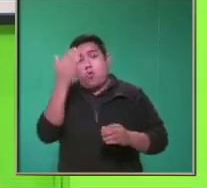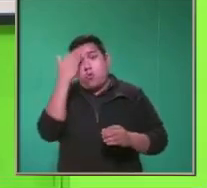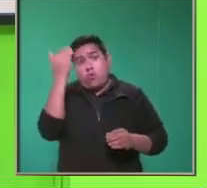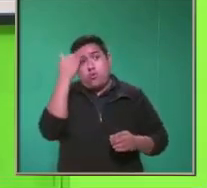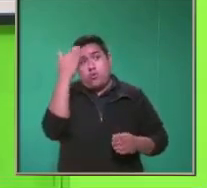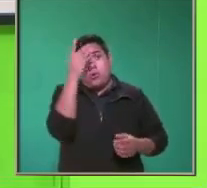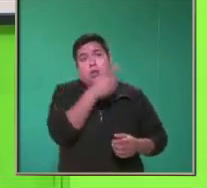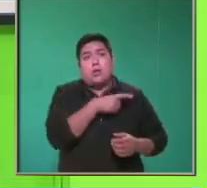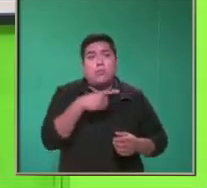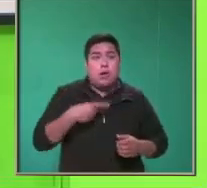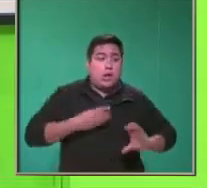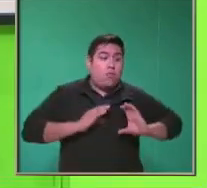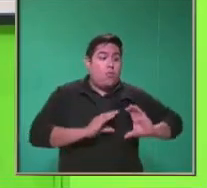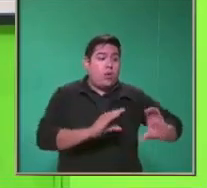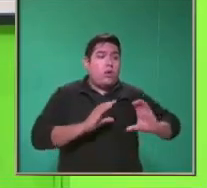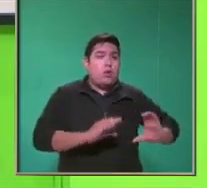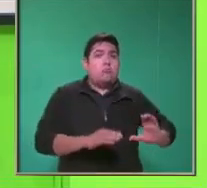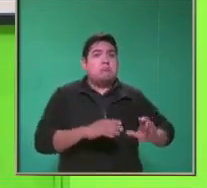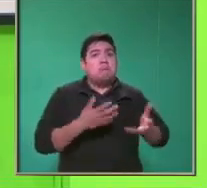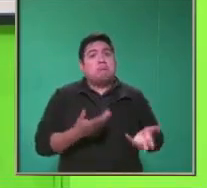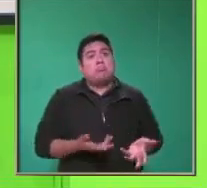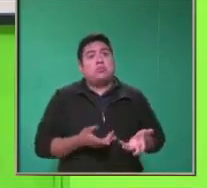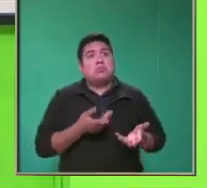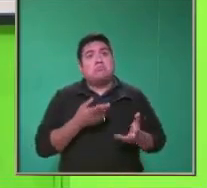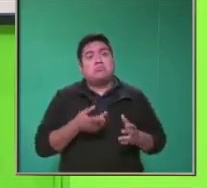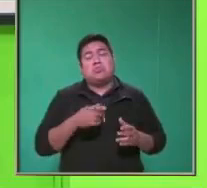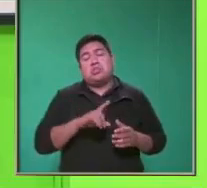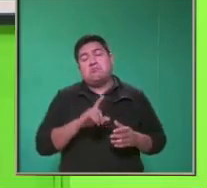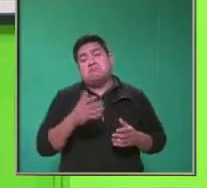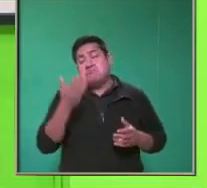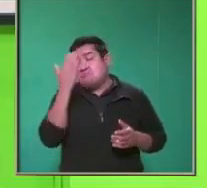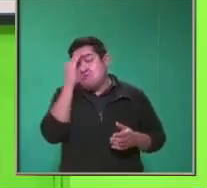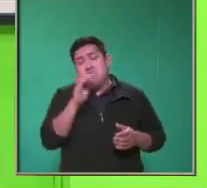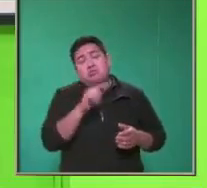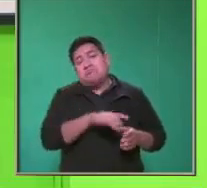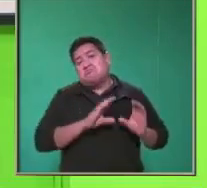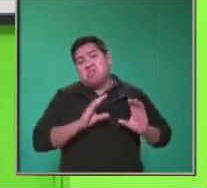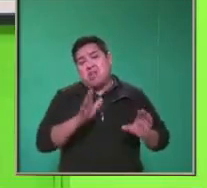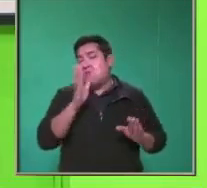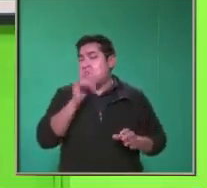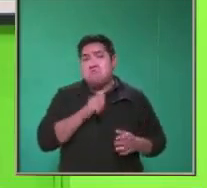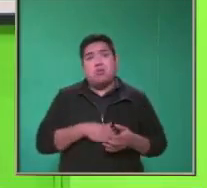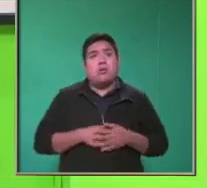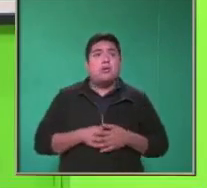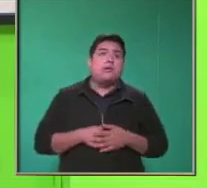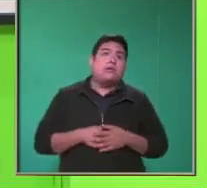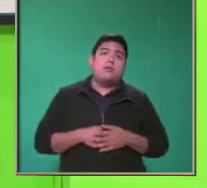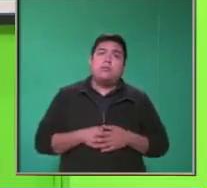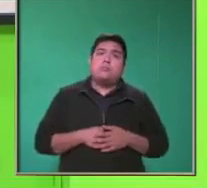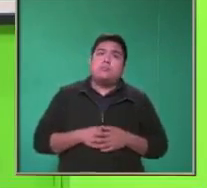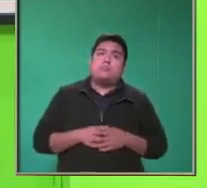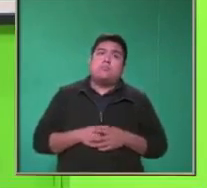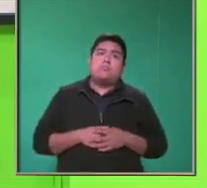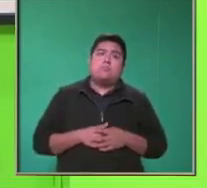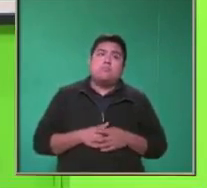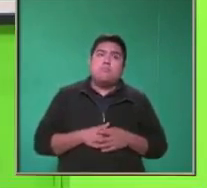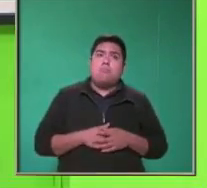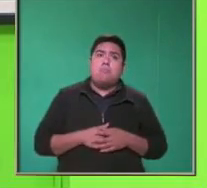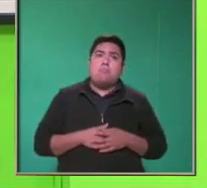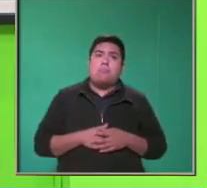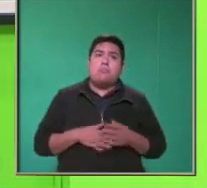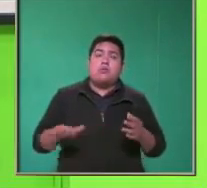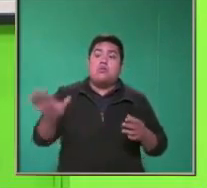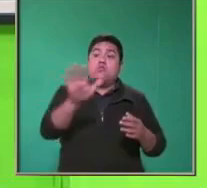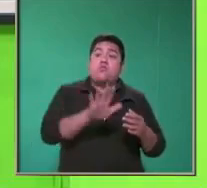conocer para poder cuidarlo. Si no, no podrías hacerlo. Bien, estamos revisando precisamente